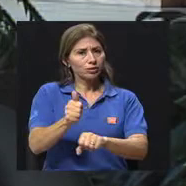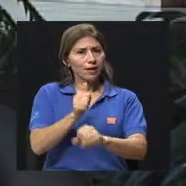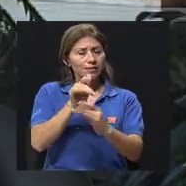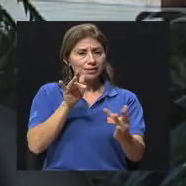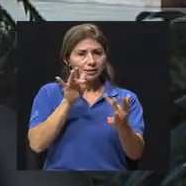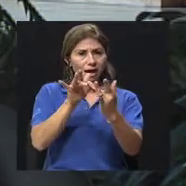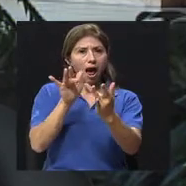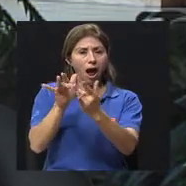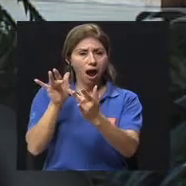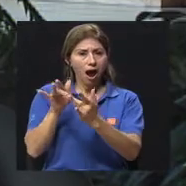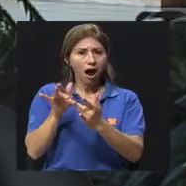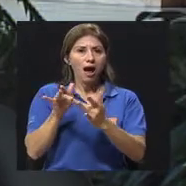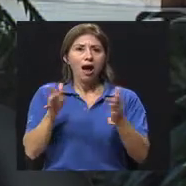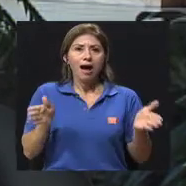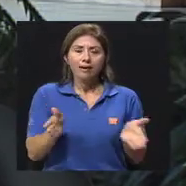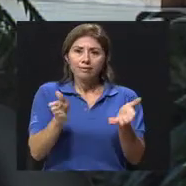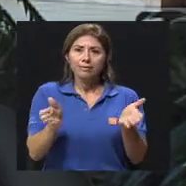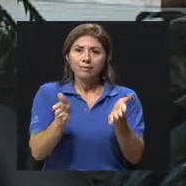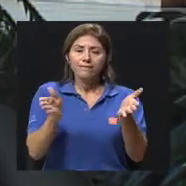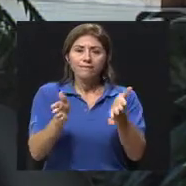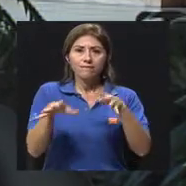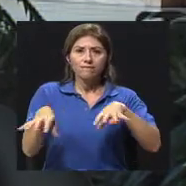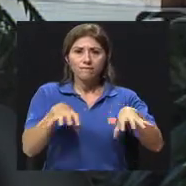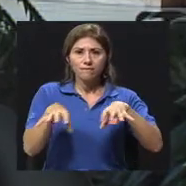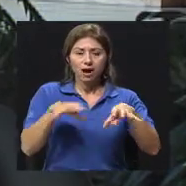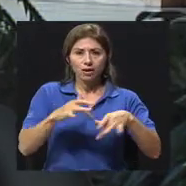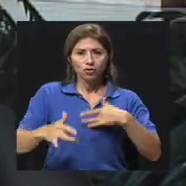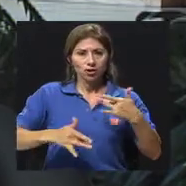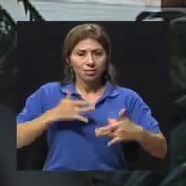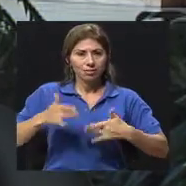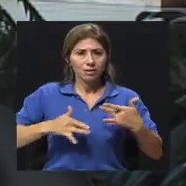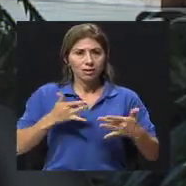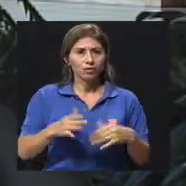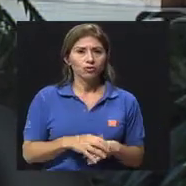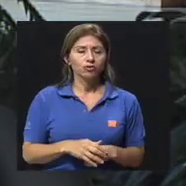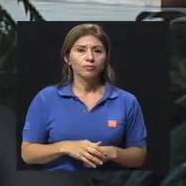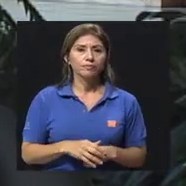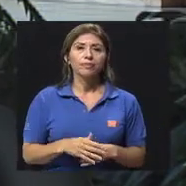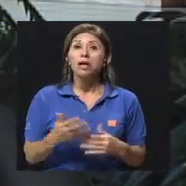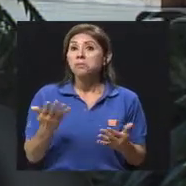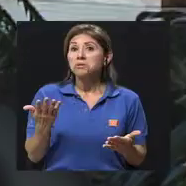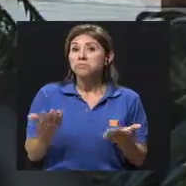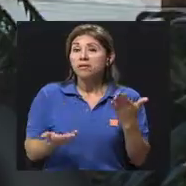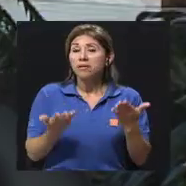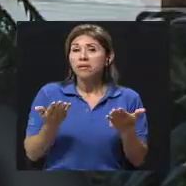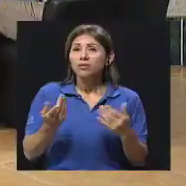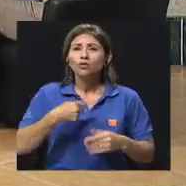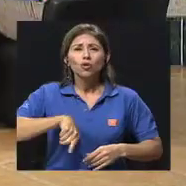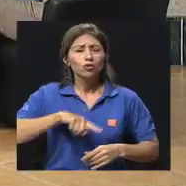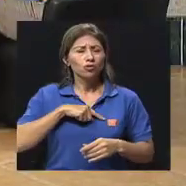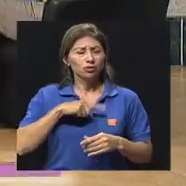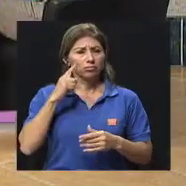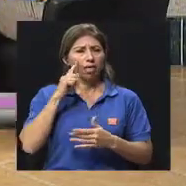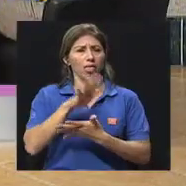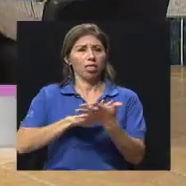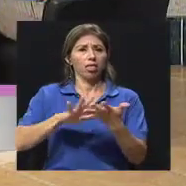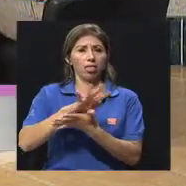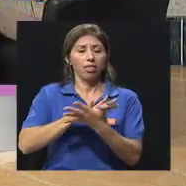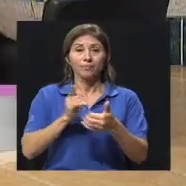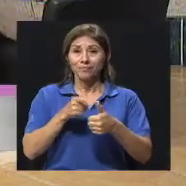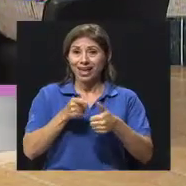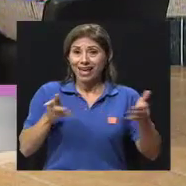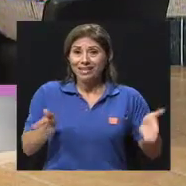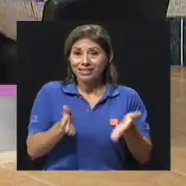Entonces, activar los sentidos. Ahora bien, que tal vez porque tenemos mucho a confundir la estimulación temprana con la